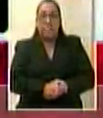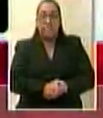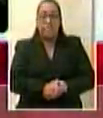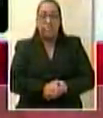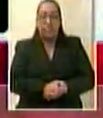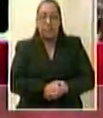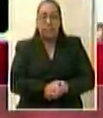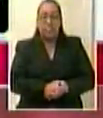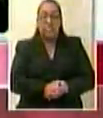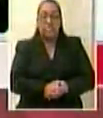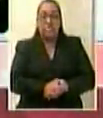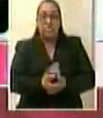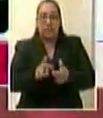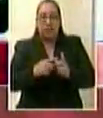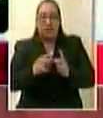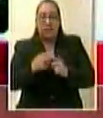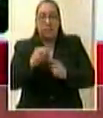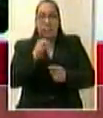Por consiguiente,